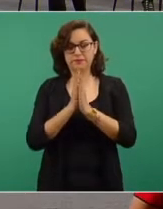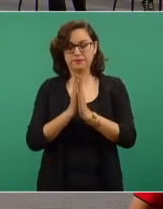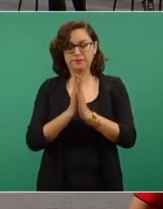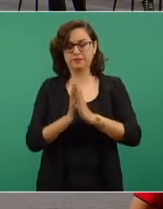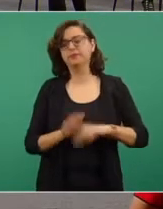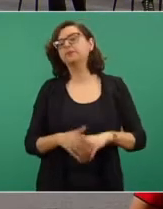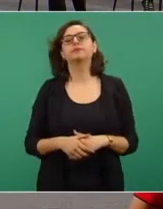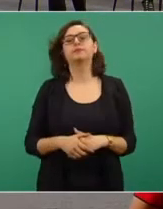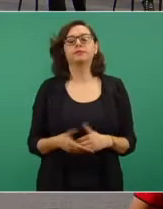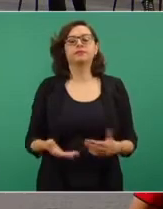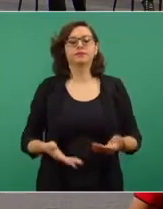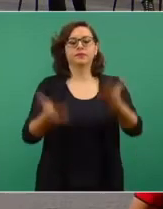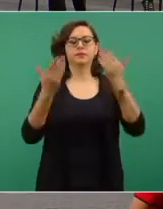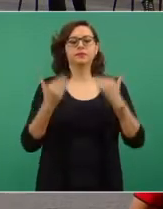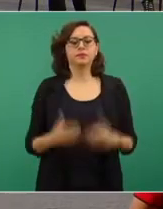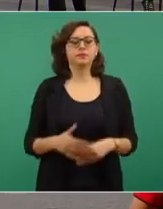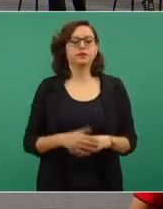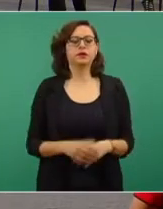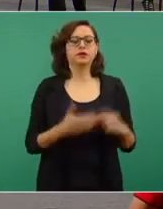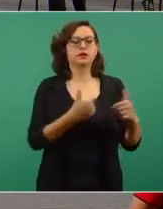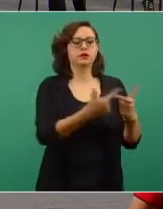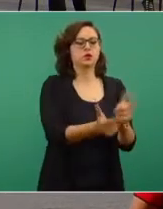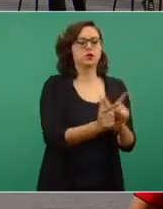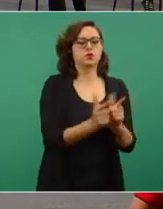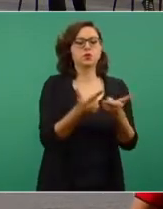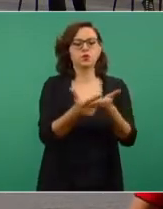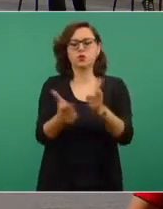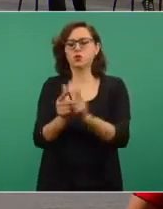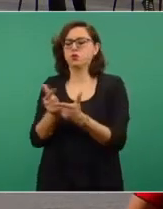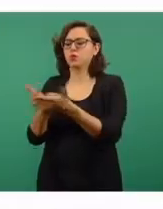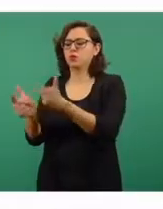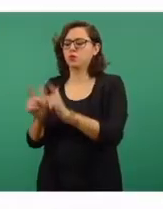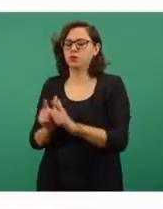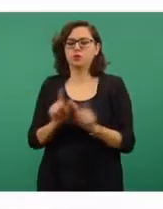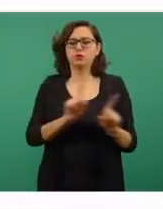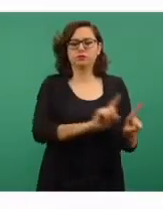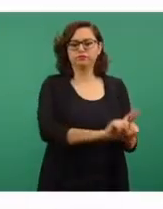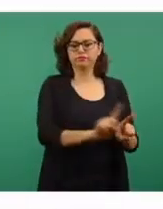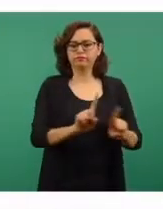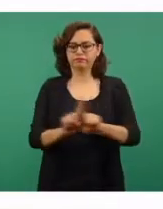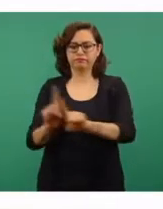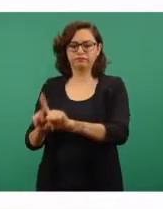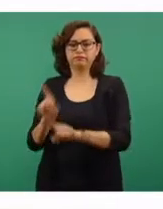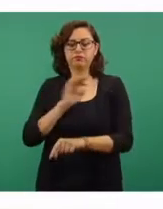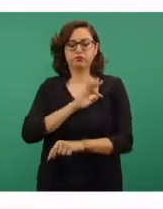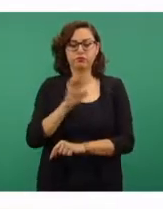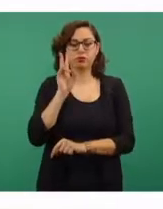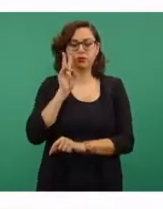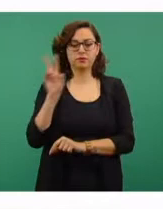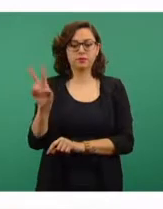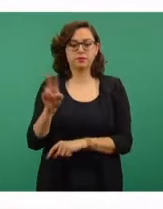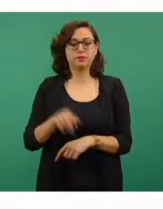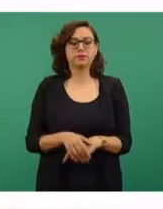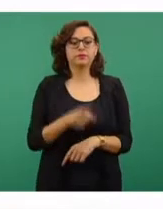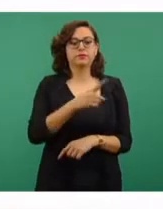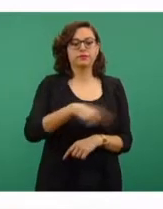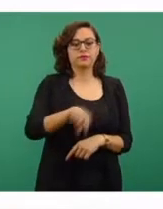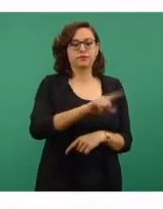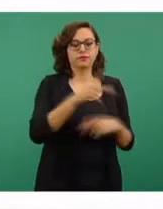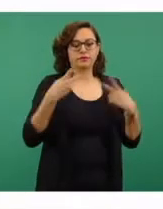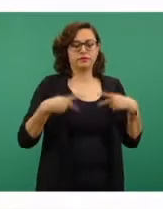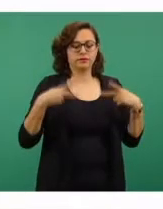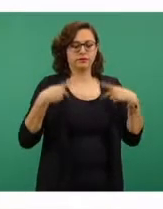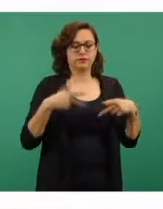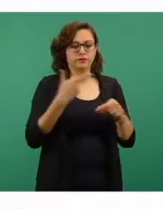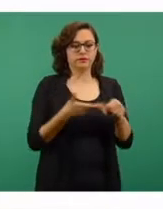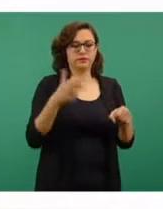siguiente. Aquí se ve la distribución, como lo presentamos todos los días, y podemos ver el personal de salud que fue vacunado